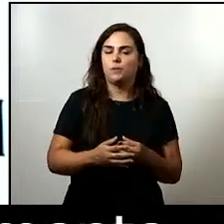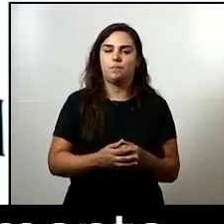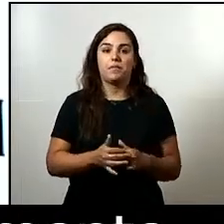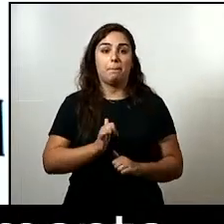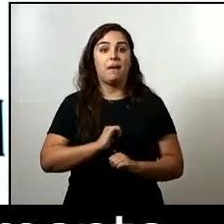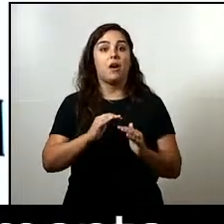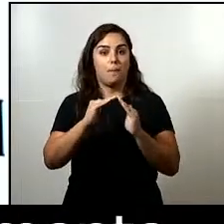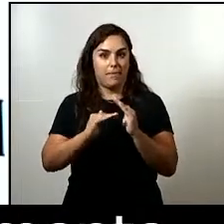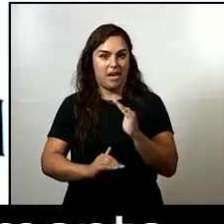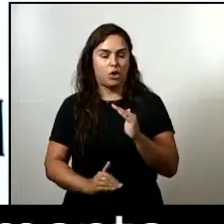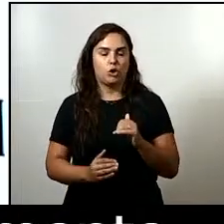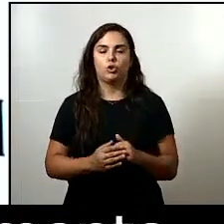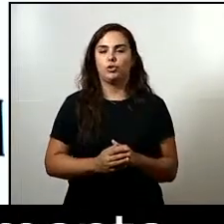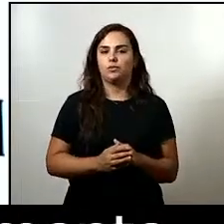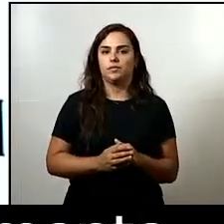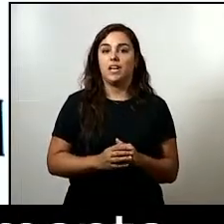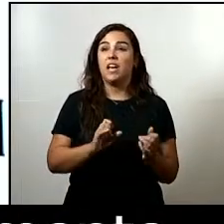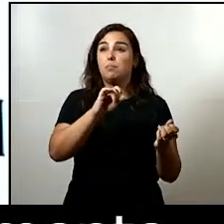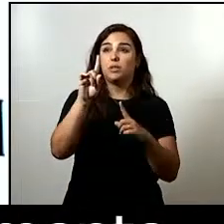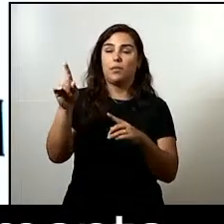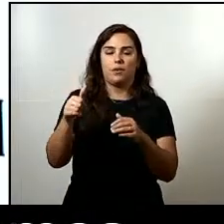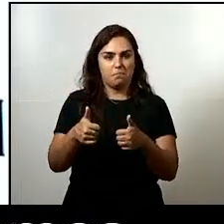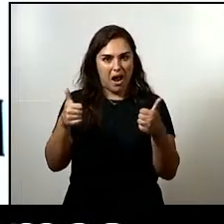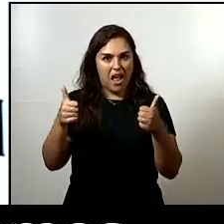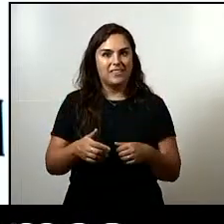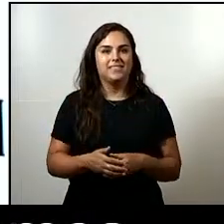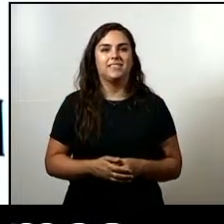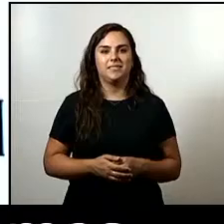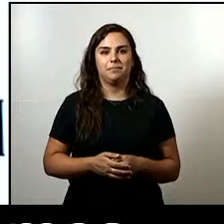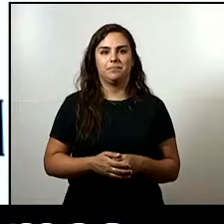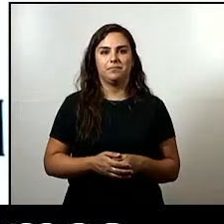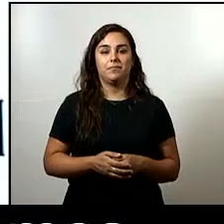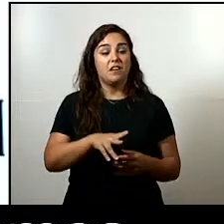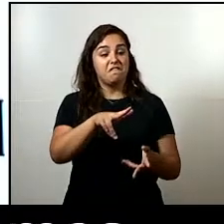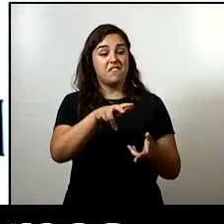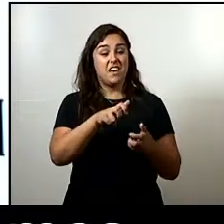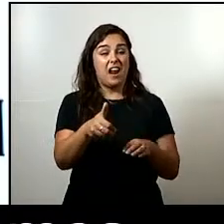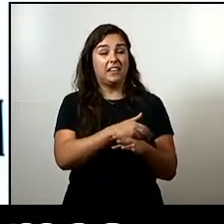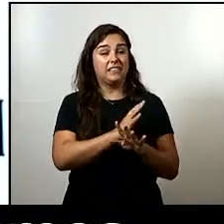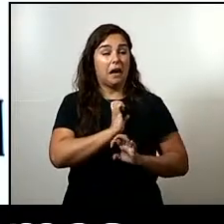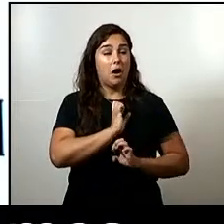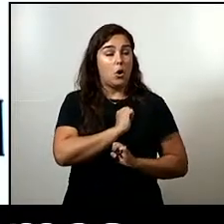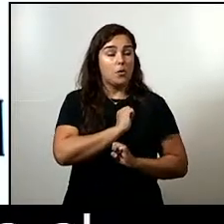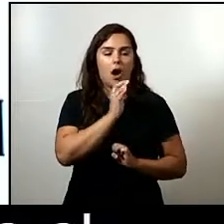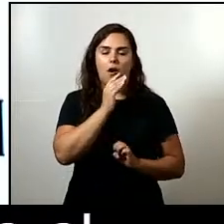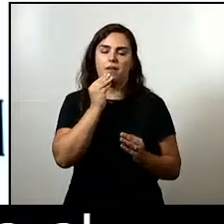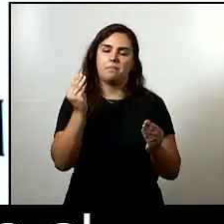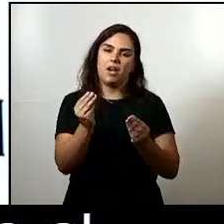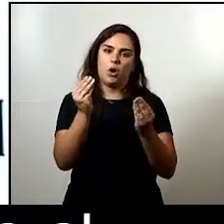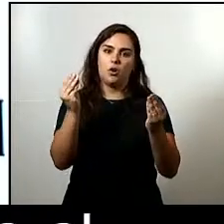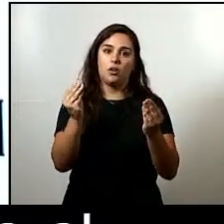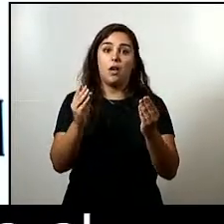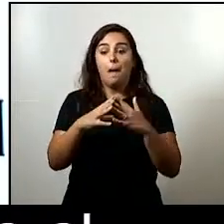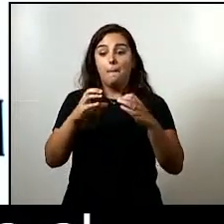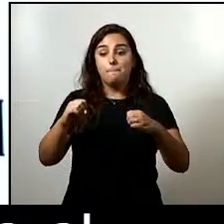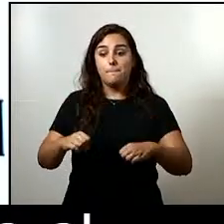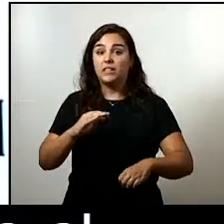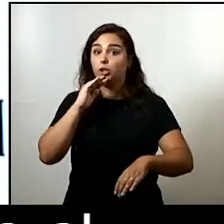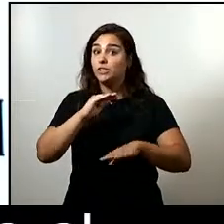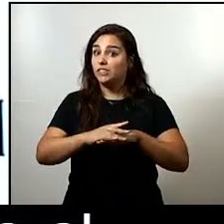paro, tenemos más exportaciones, hemos dejado el infierno fiscal en el que estábamos. Un pacto se rompe cuando no se